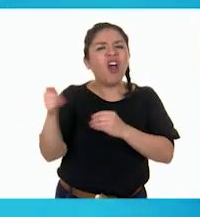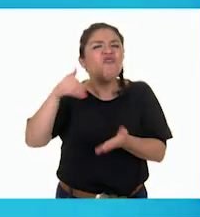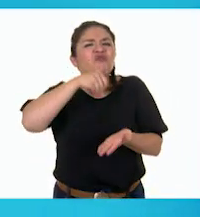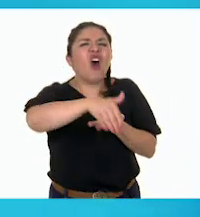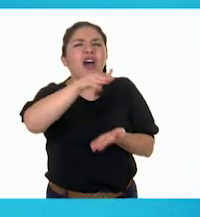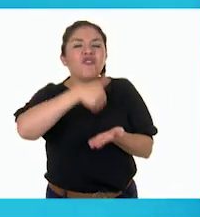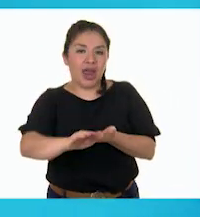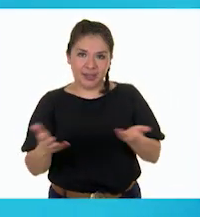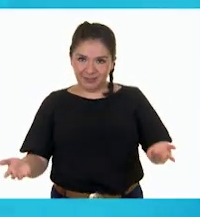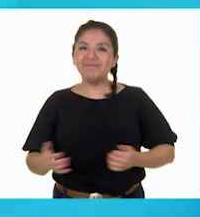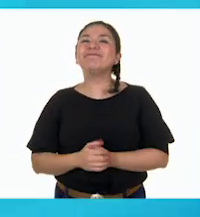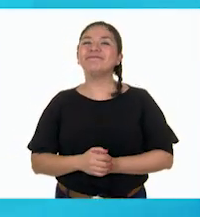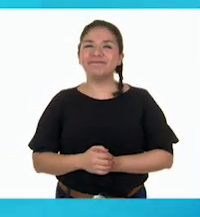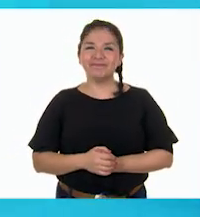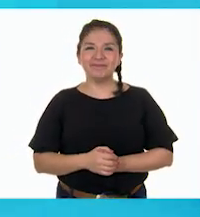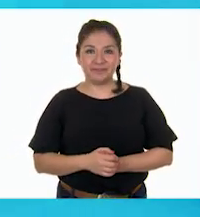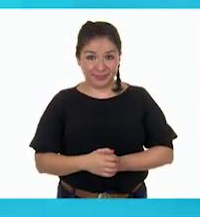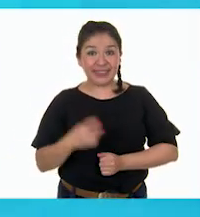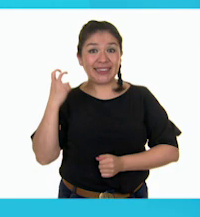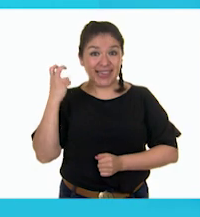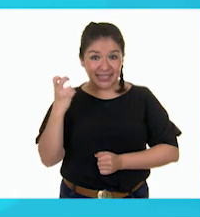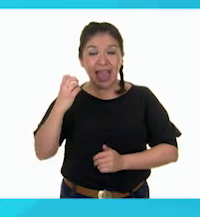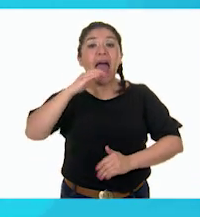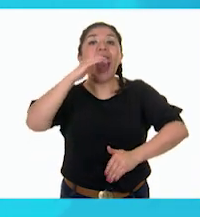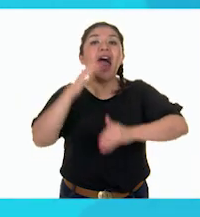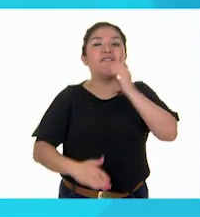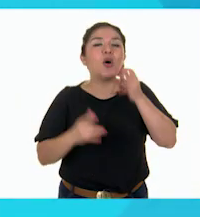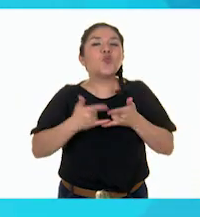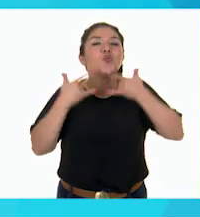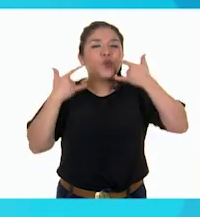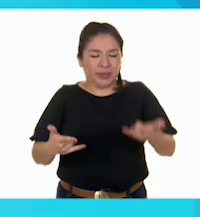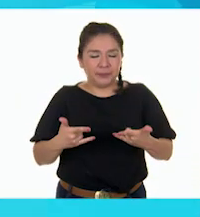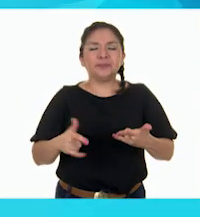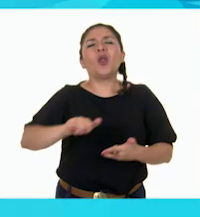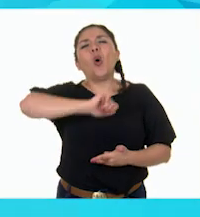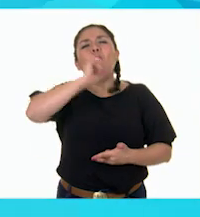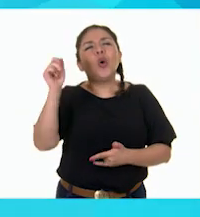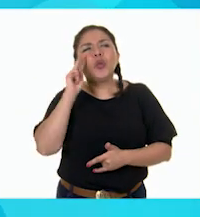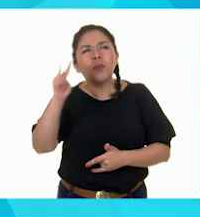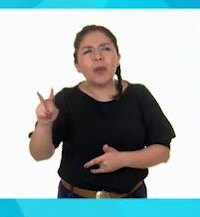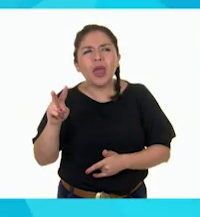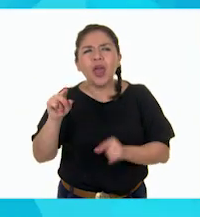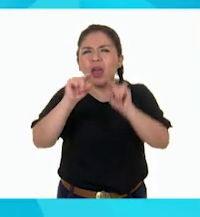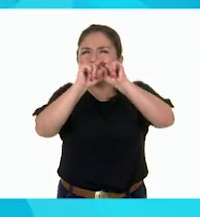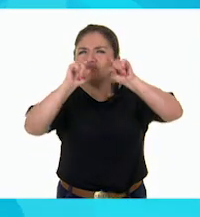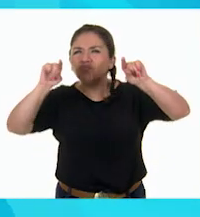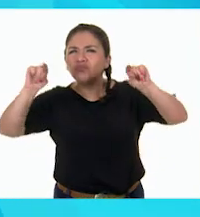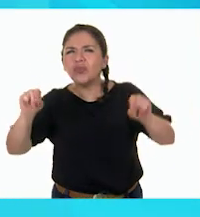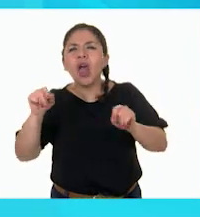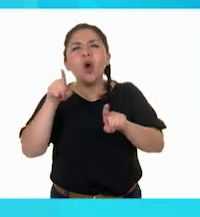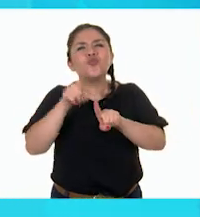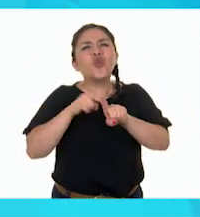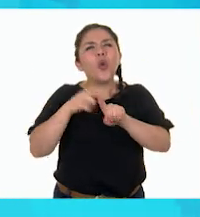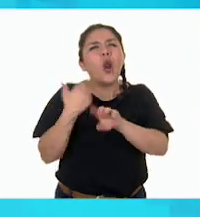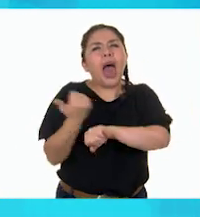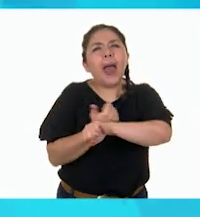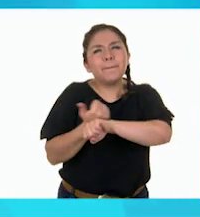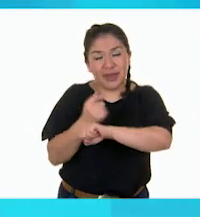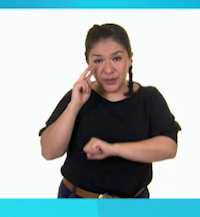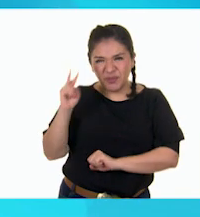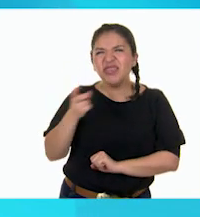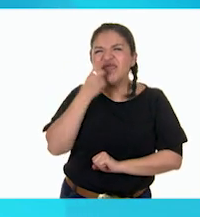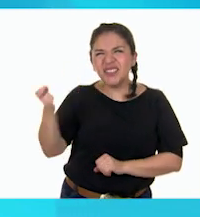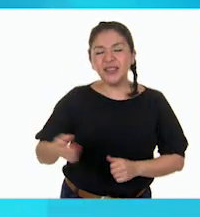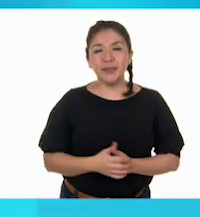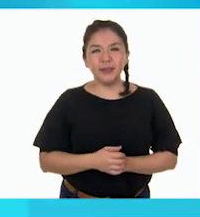fuera. Ahí está, ¿verdad? Uh-huh. Y hay un texto que está subrayado en amarillo. ¿Lo quieres leer?